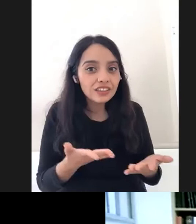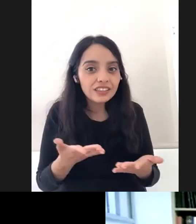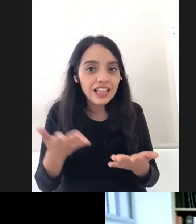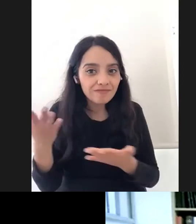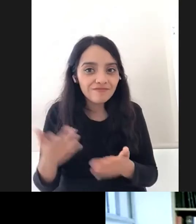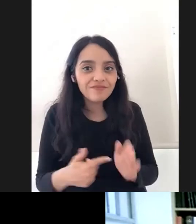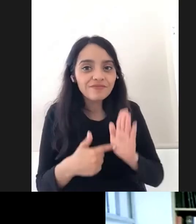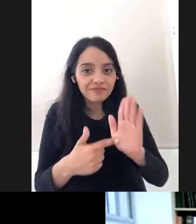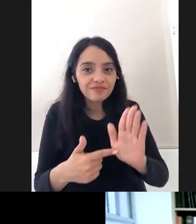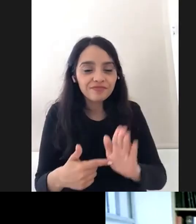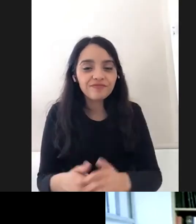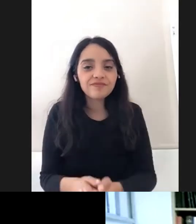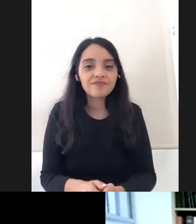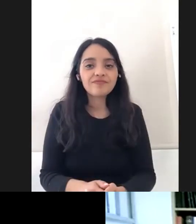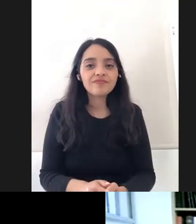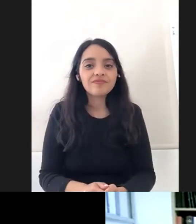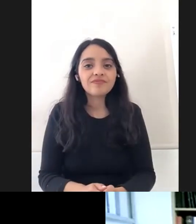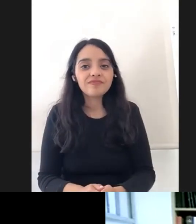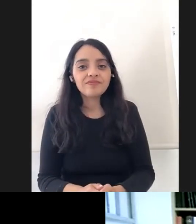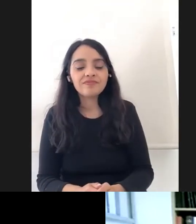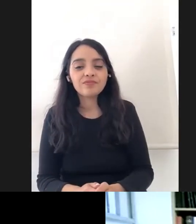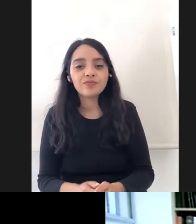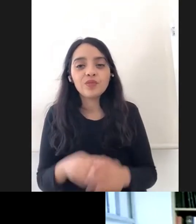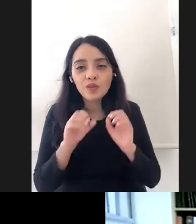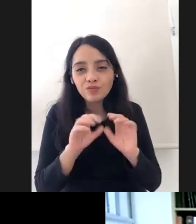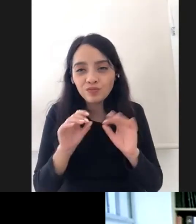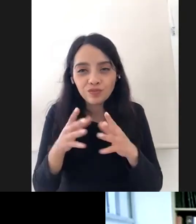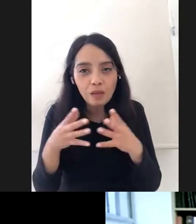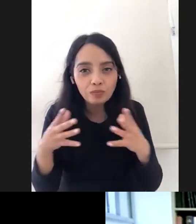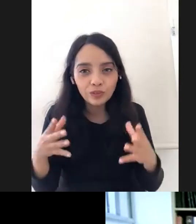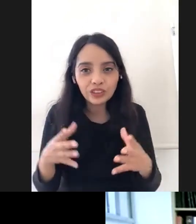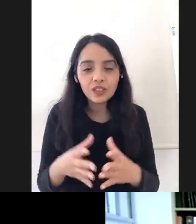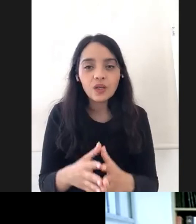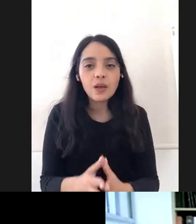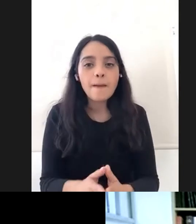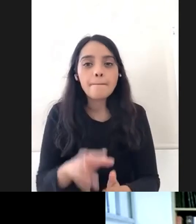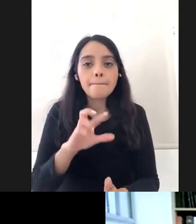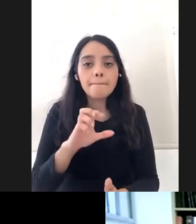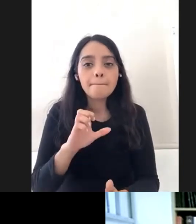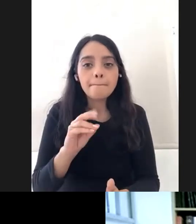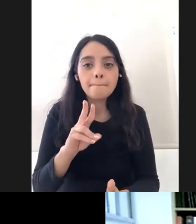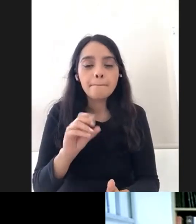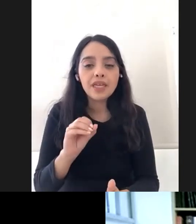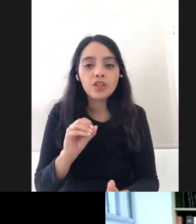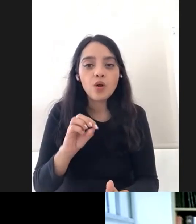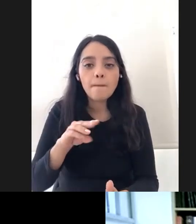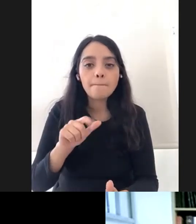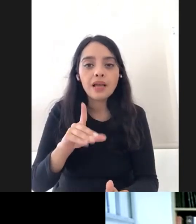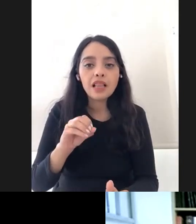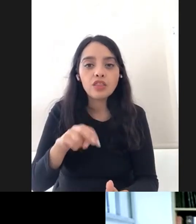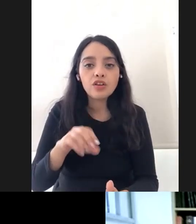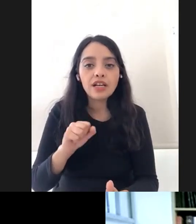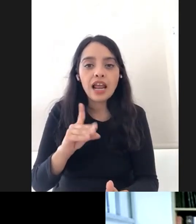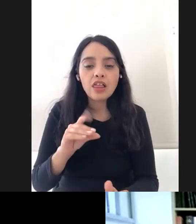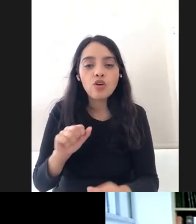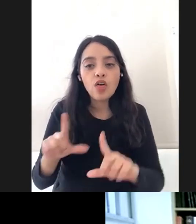expositores, ¿verdad?, que nos han entregado muchos conocimientos. Pedro Maldonado es licenciado en Biología